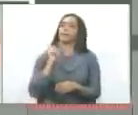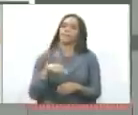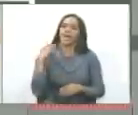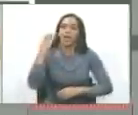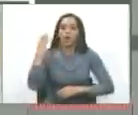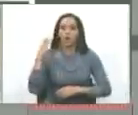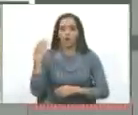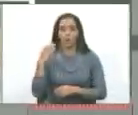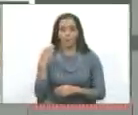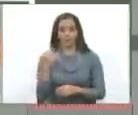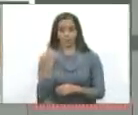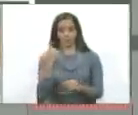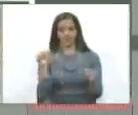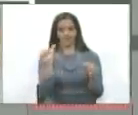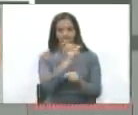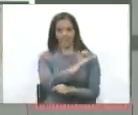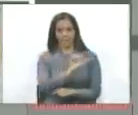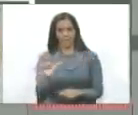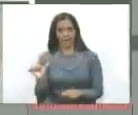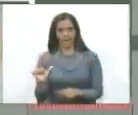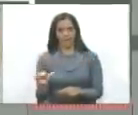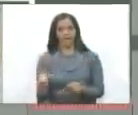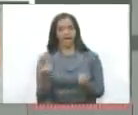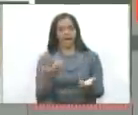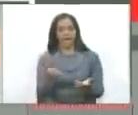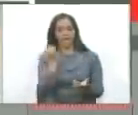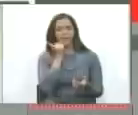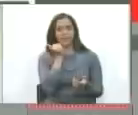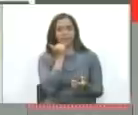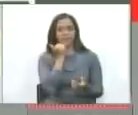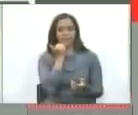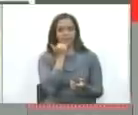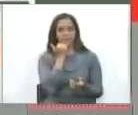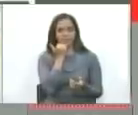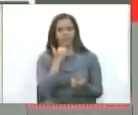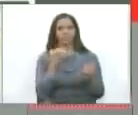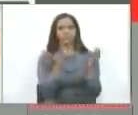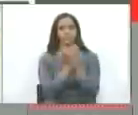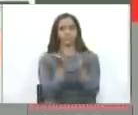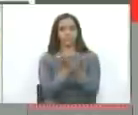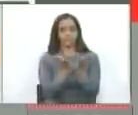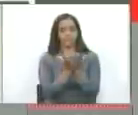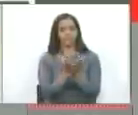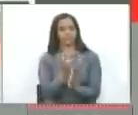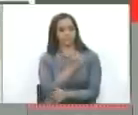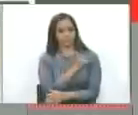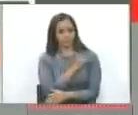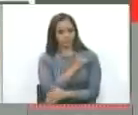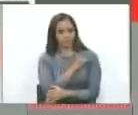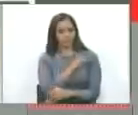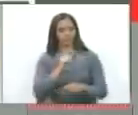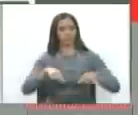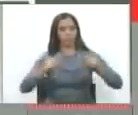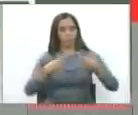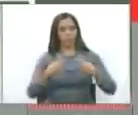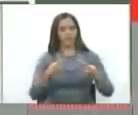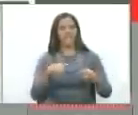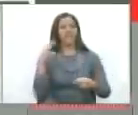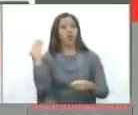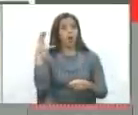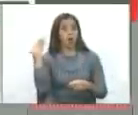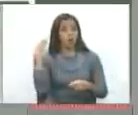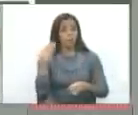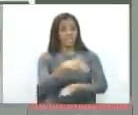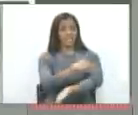desde hace una semana hay grandes manifestaciones estudiantiles, universitarias y populares en Bogotá y en las calles de